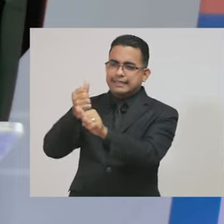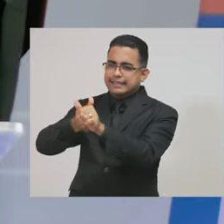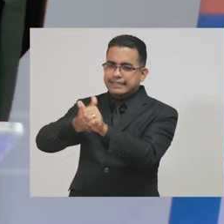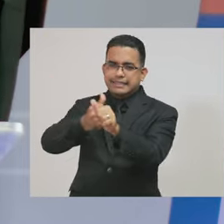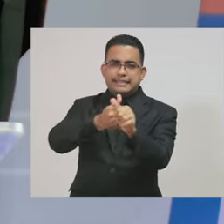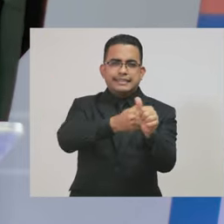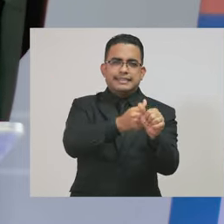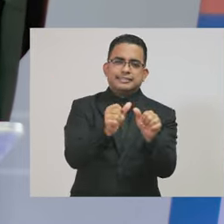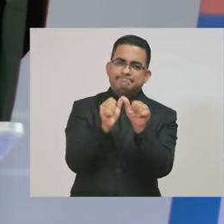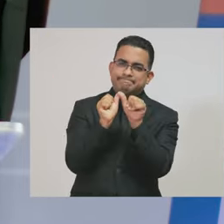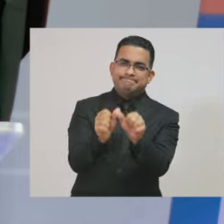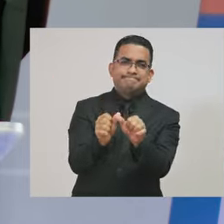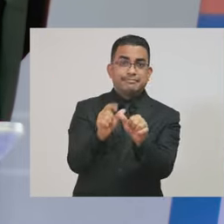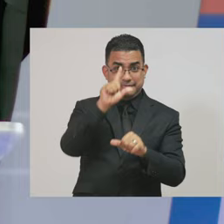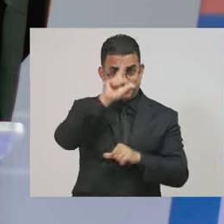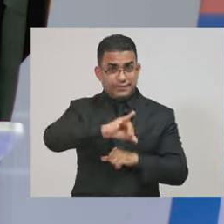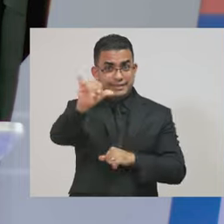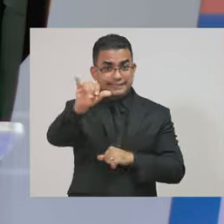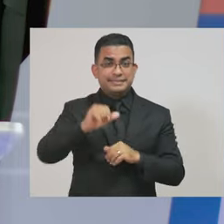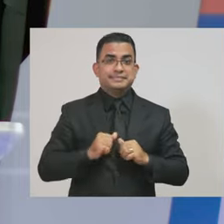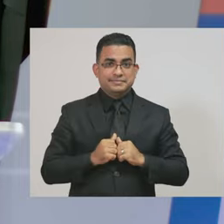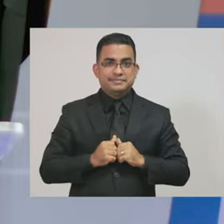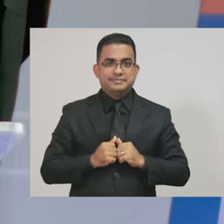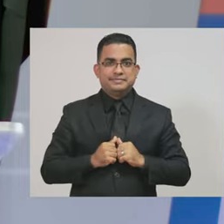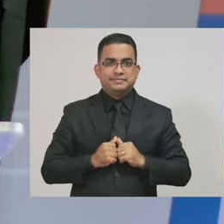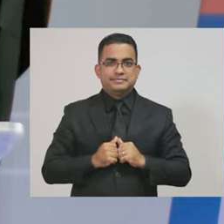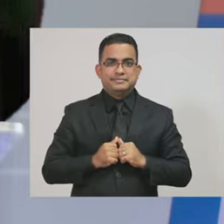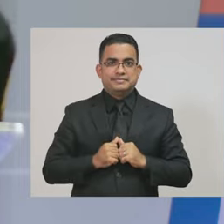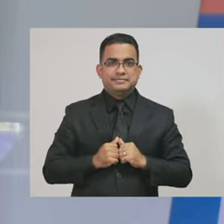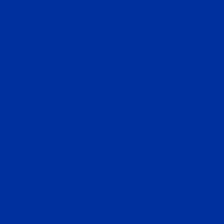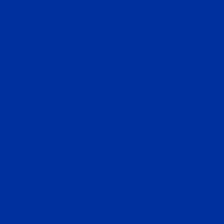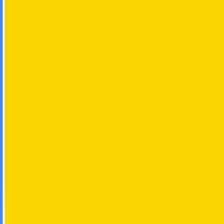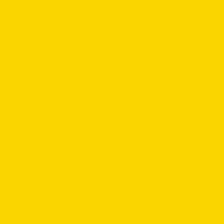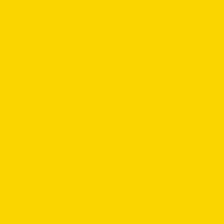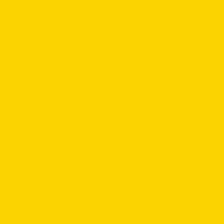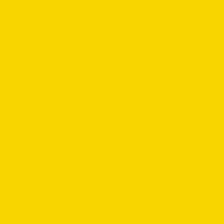cada una de cada uno de ustedes y permanezca para siempre